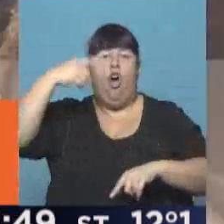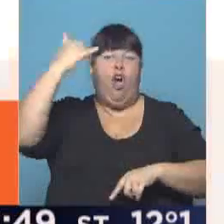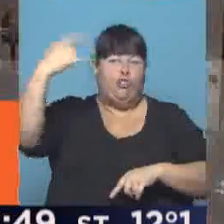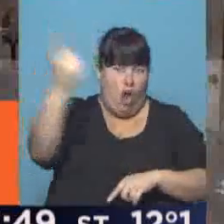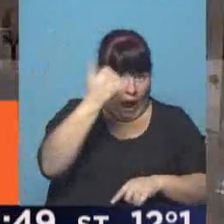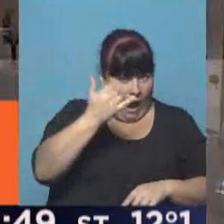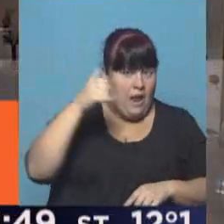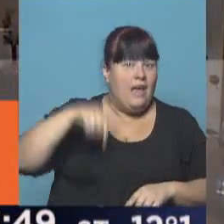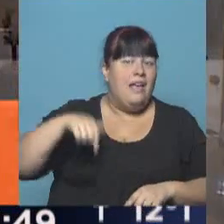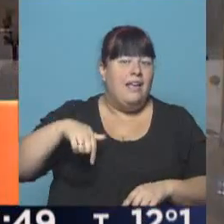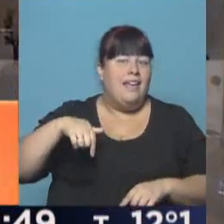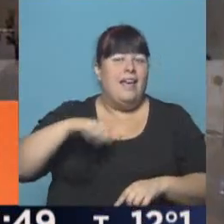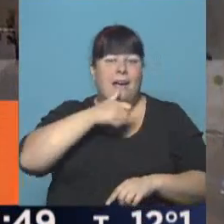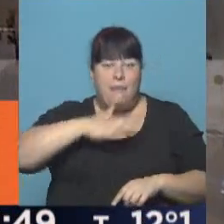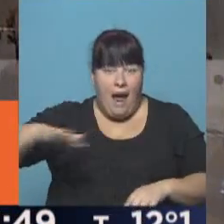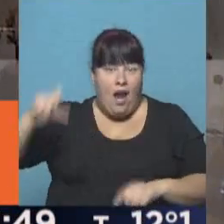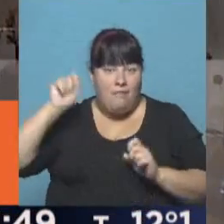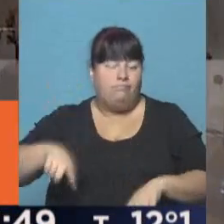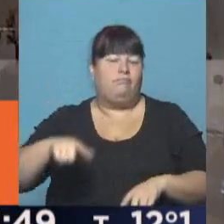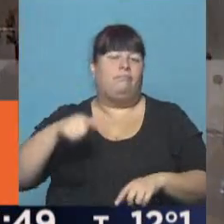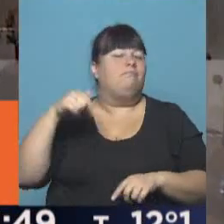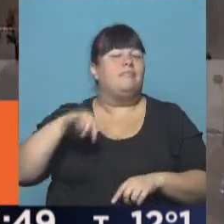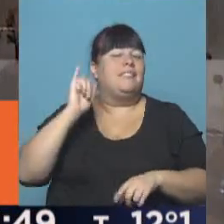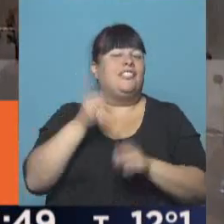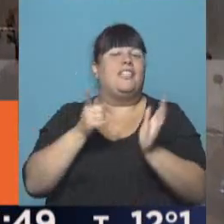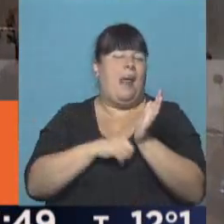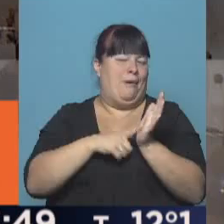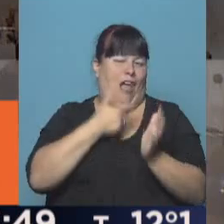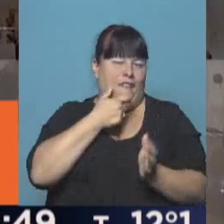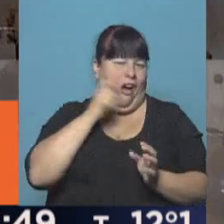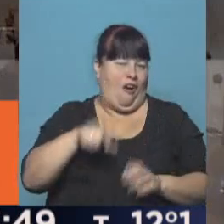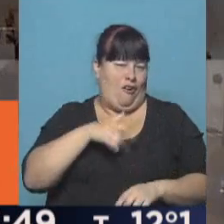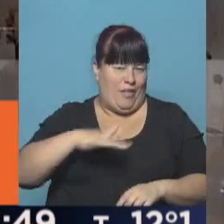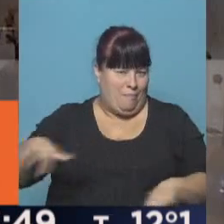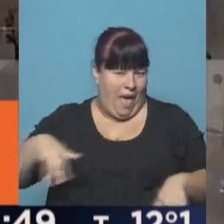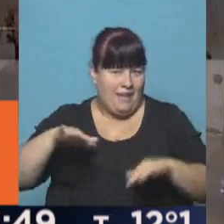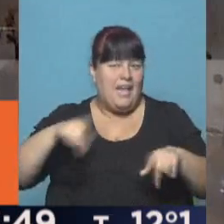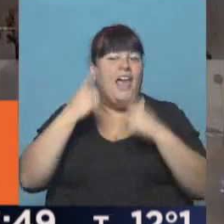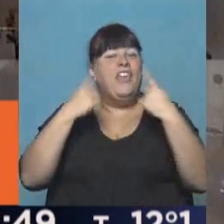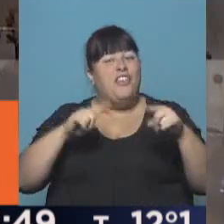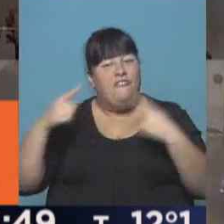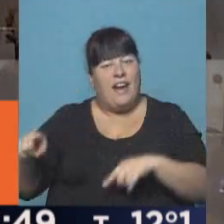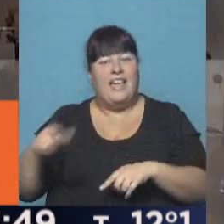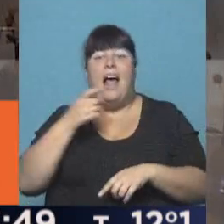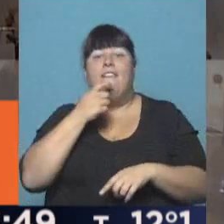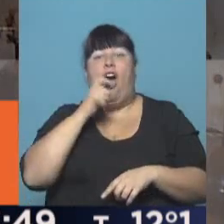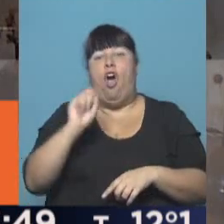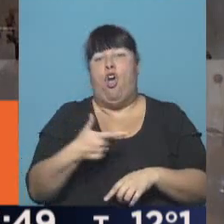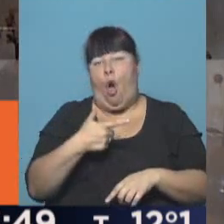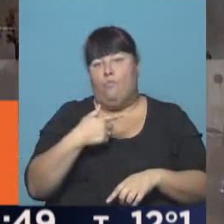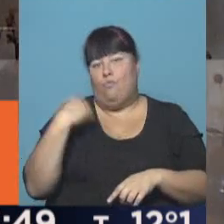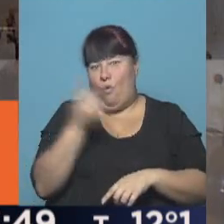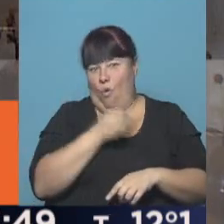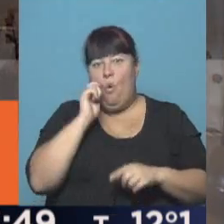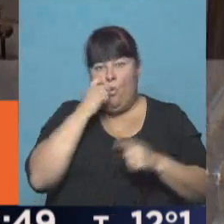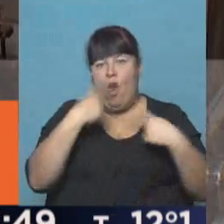productos, bueno, en la costa, en el Partido de la Costa, venís y te llevas un alfajor costero, que es a diferencia de los alfajores que tenemos muchos